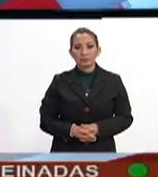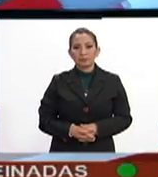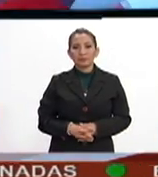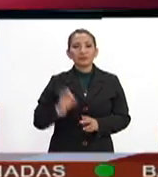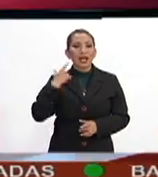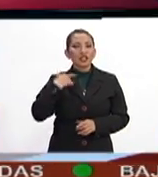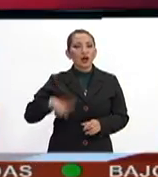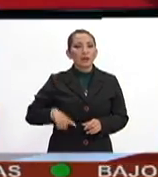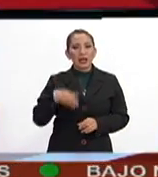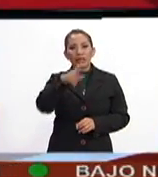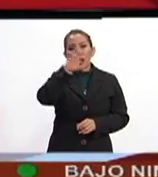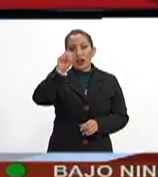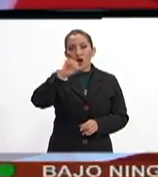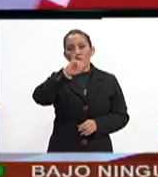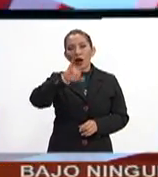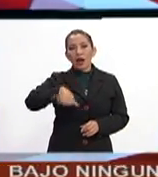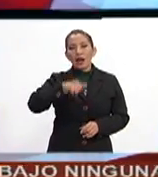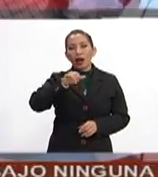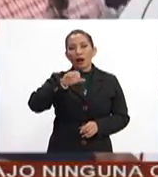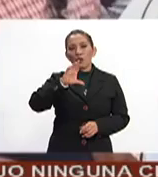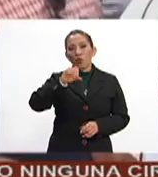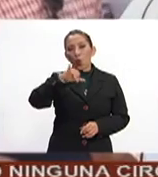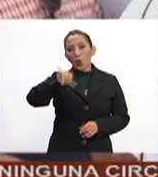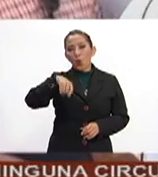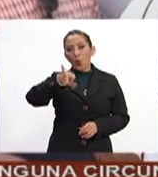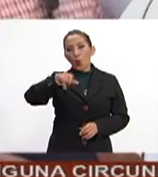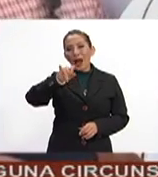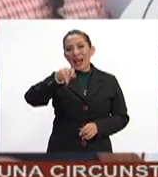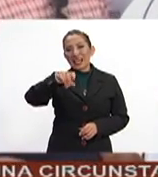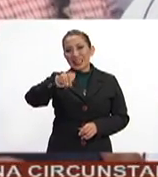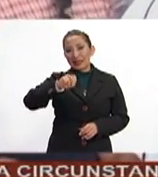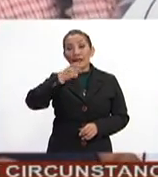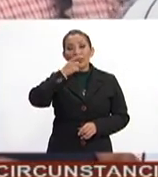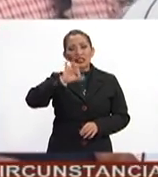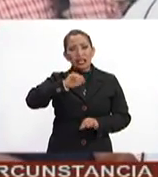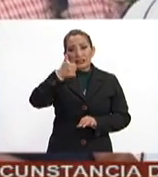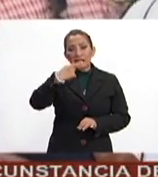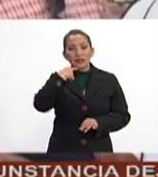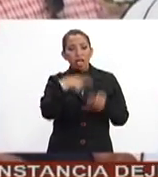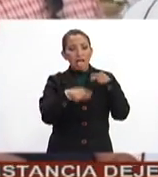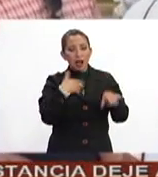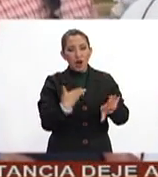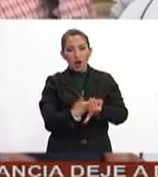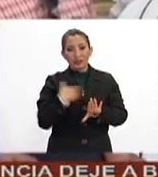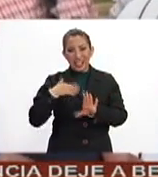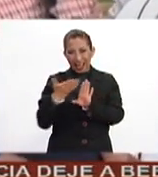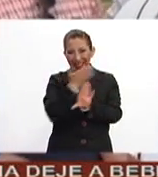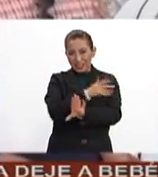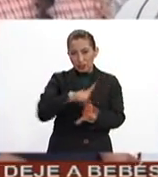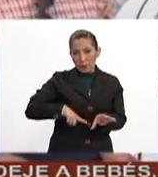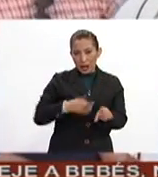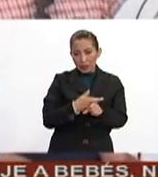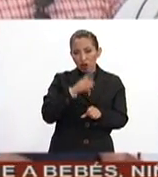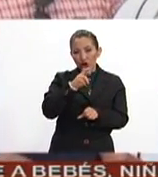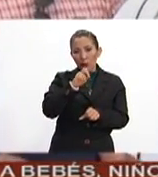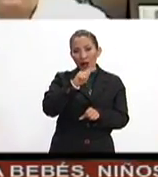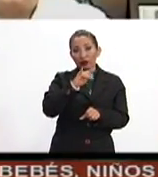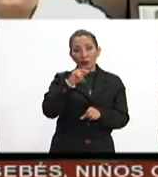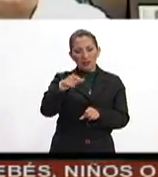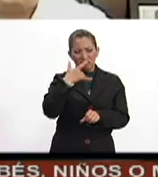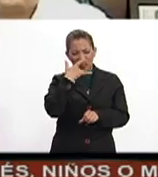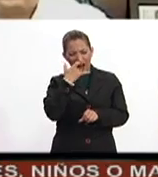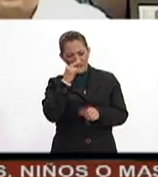El gobernador de Quintana Roo, Carlos Joaquín González, informó que ya se han presentado 6 denuncias contra su antecesor Roberto Borge